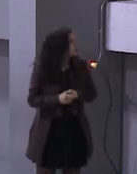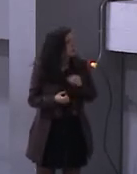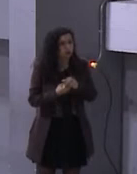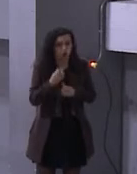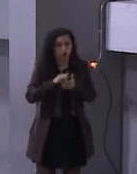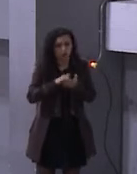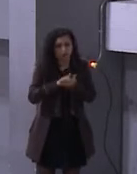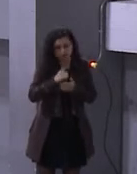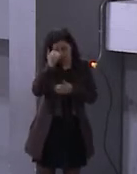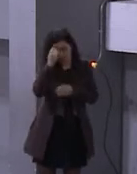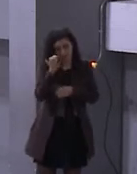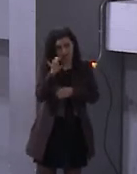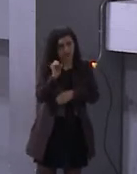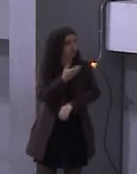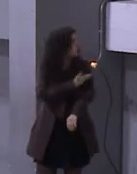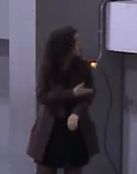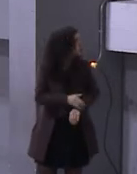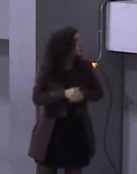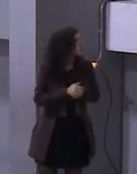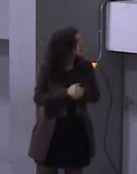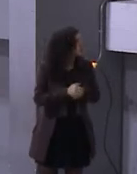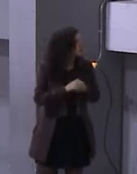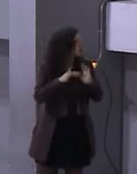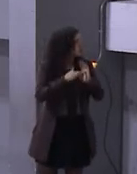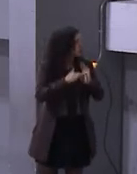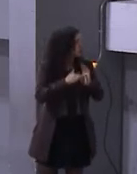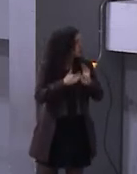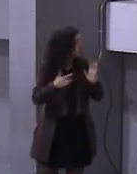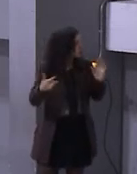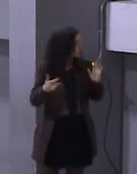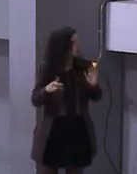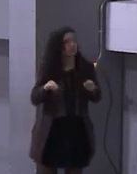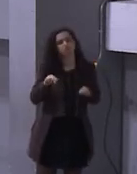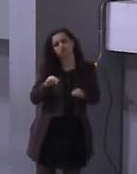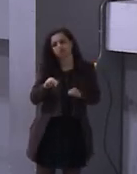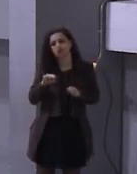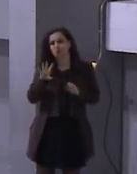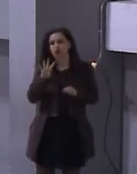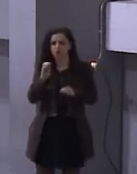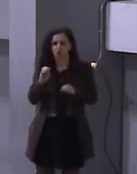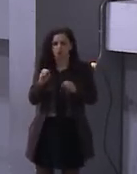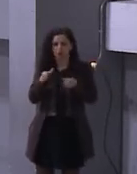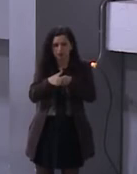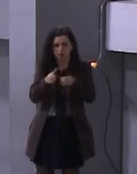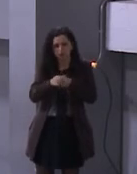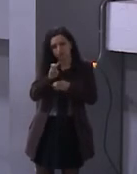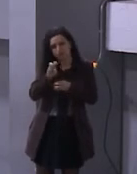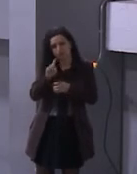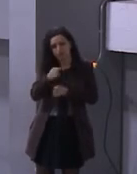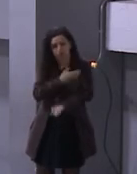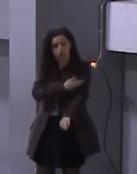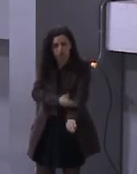material pedagógico 15 millones y tecnología un poco más de 76 millones de pesos.